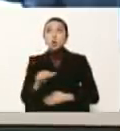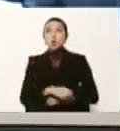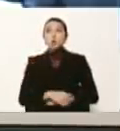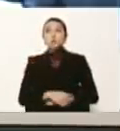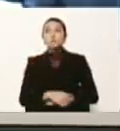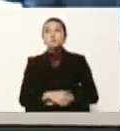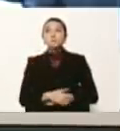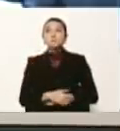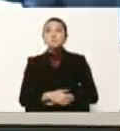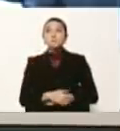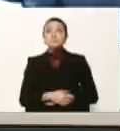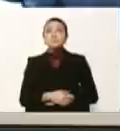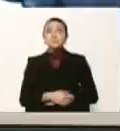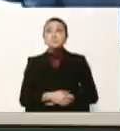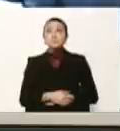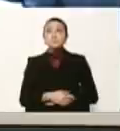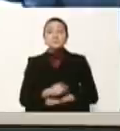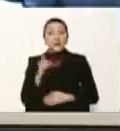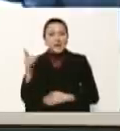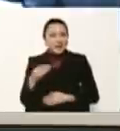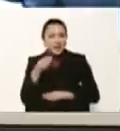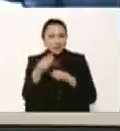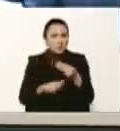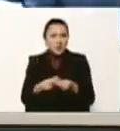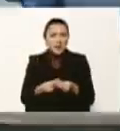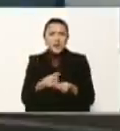Santos, había dicho,